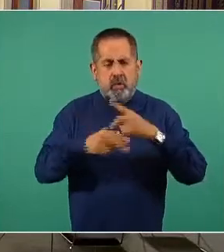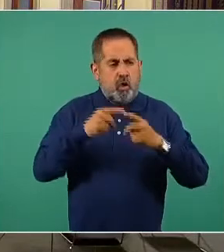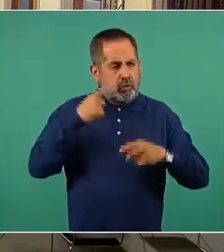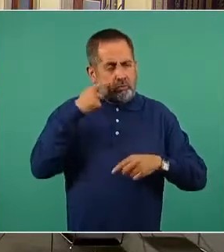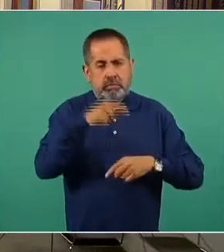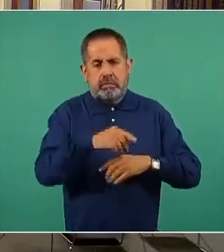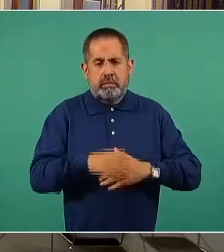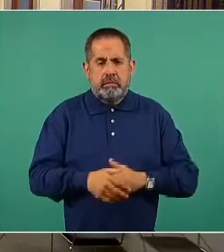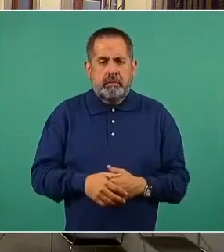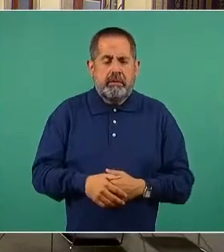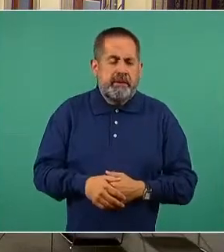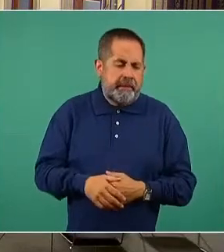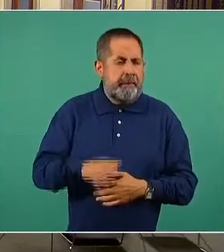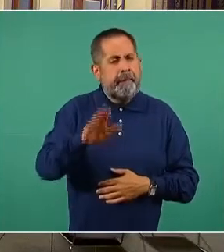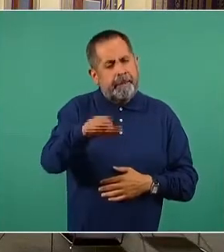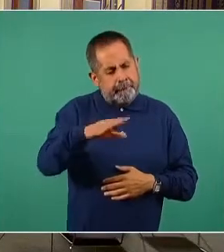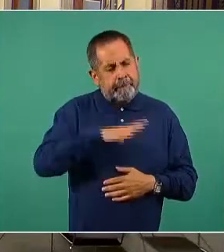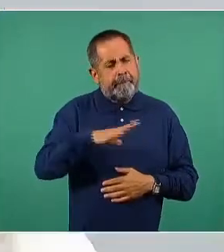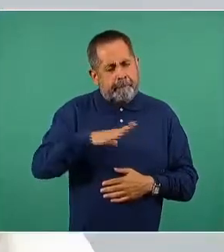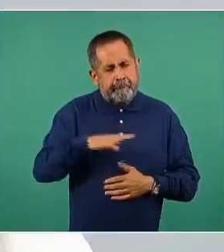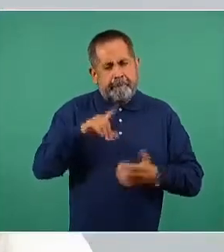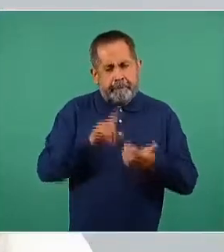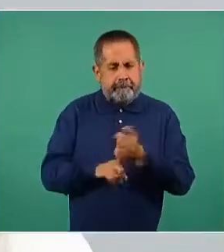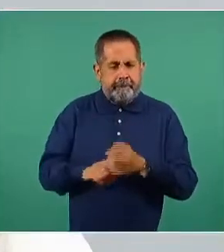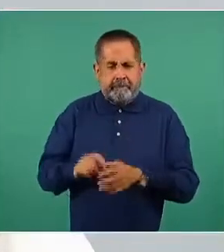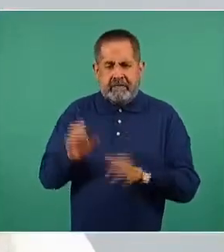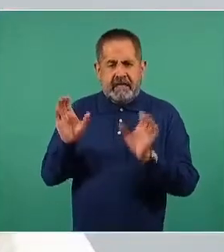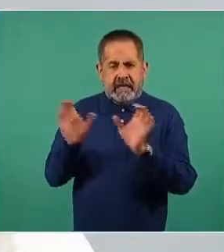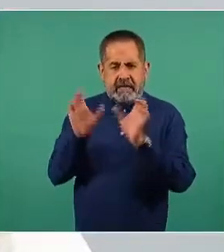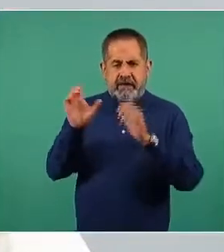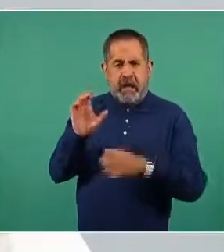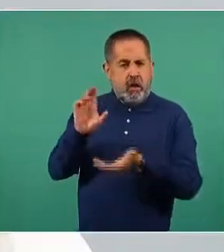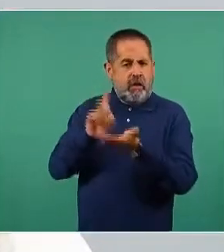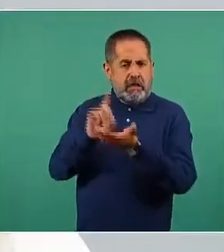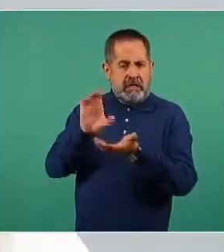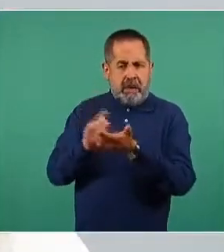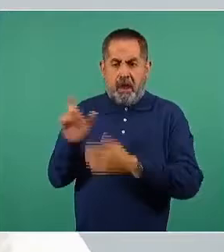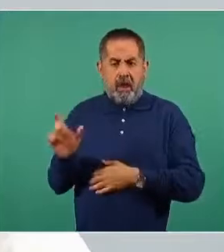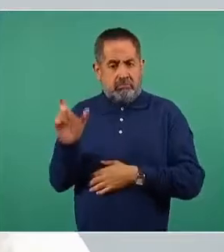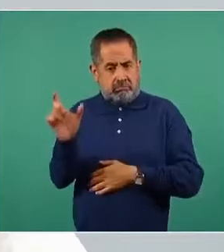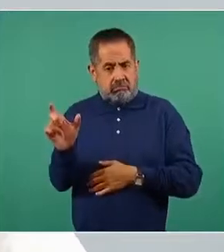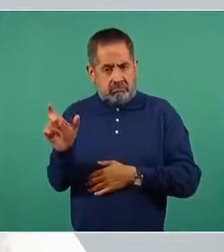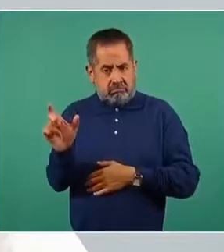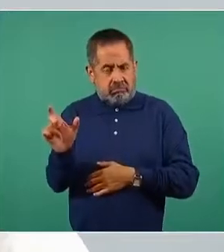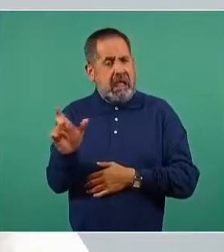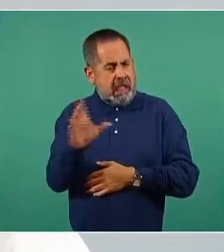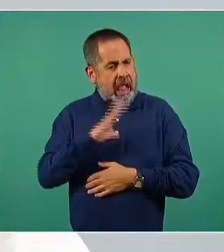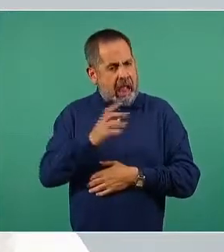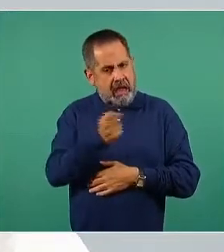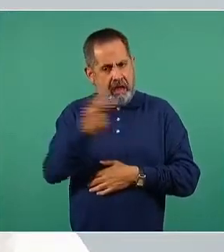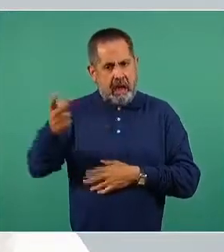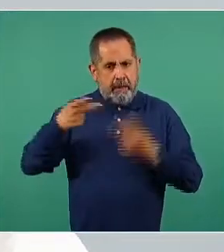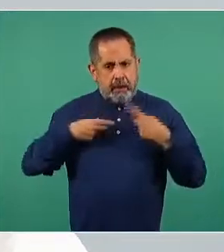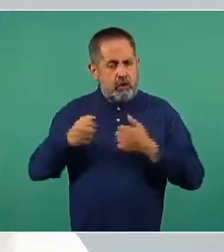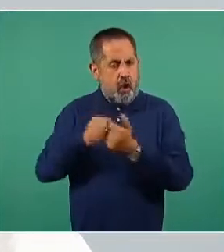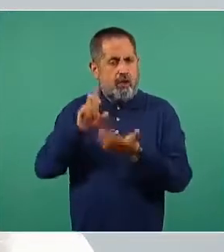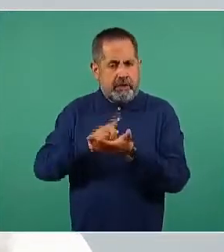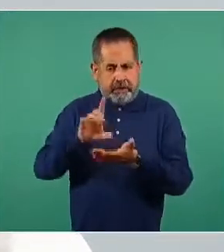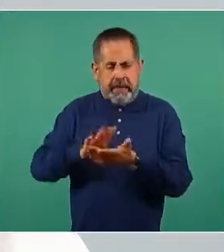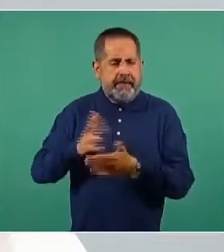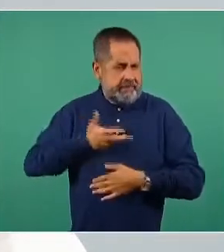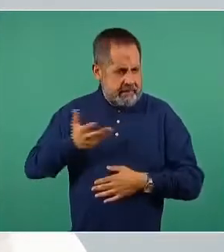asistir. Existe un certificado de discapacidad que utilizan las personas que viven con